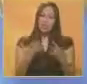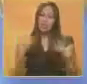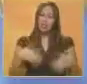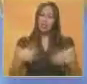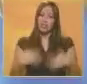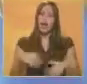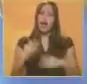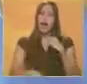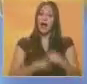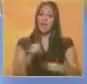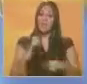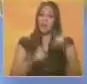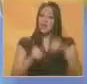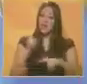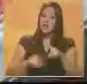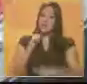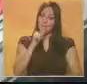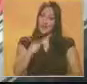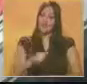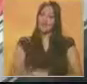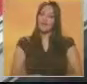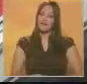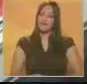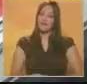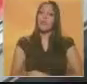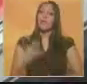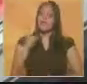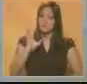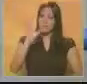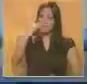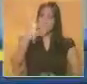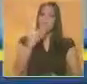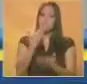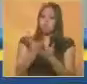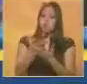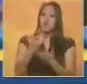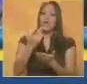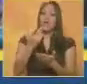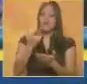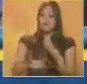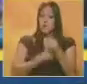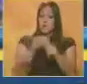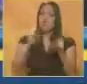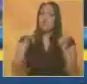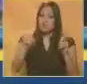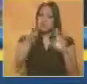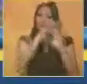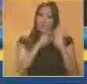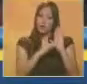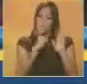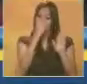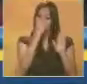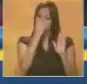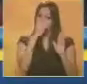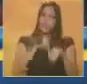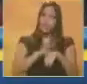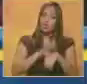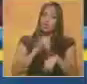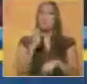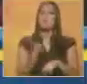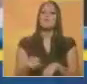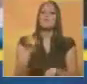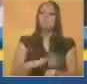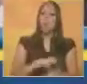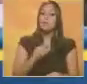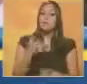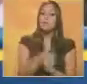fabricados con material defectuoso París propondrá la a la Unión Europea una reforma relativa a los dispositivos médicos para reforzar las